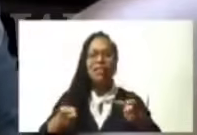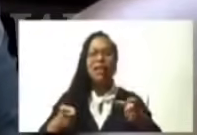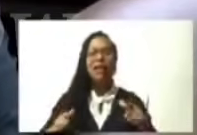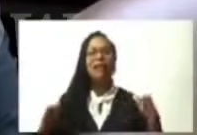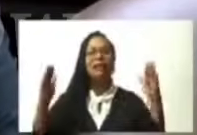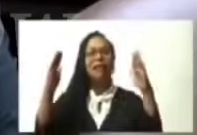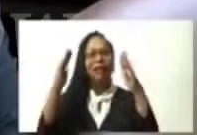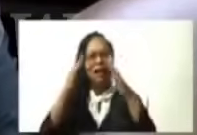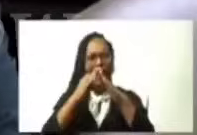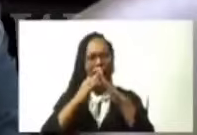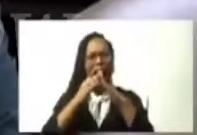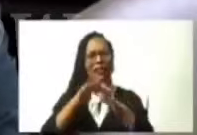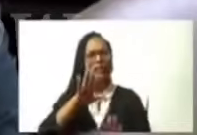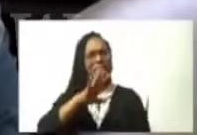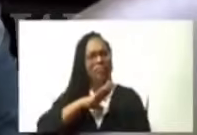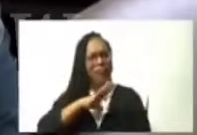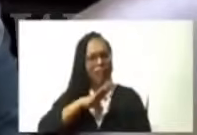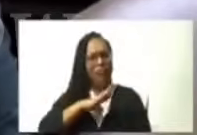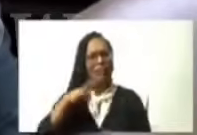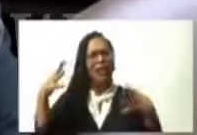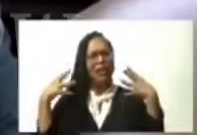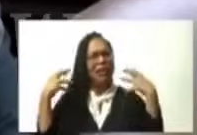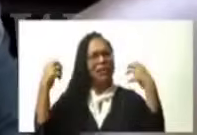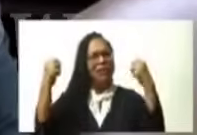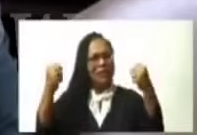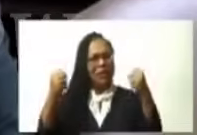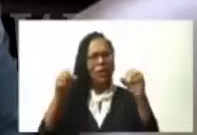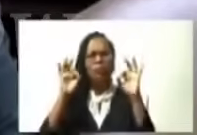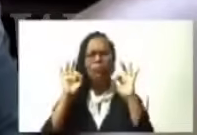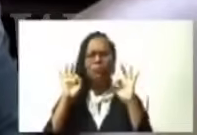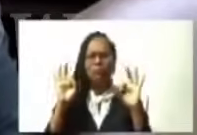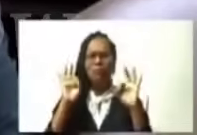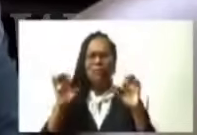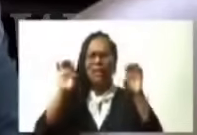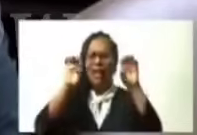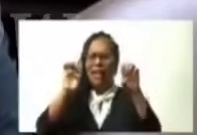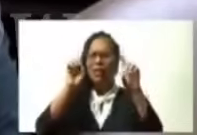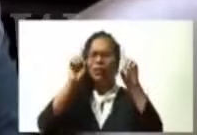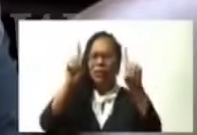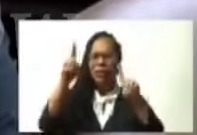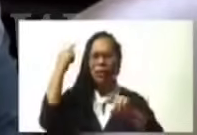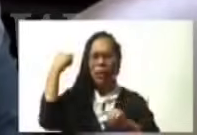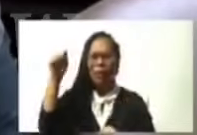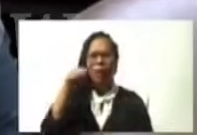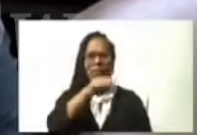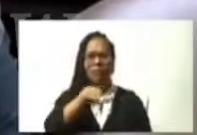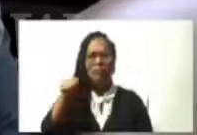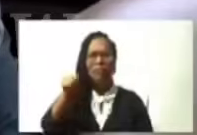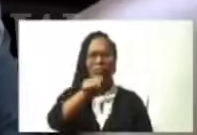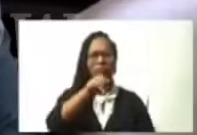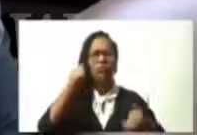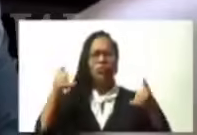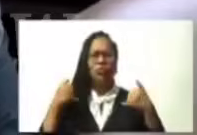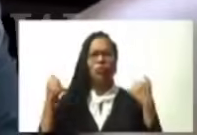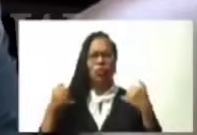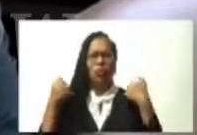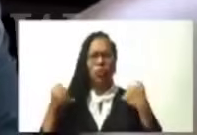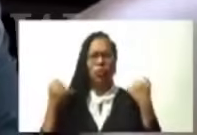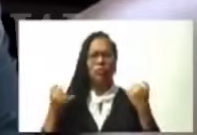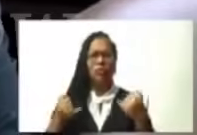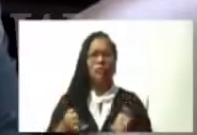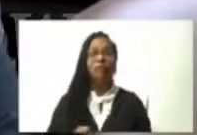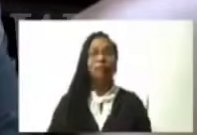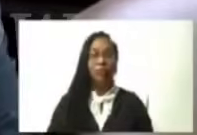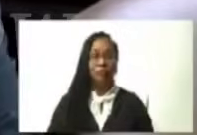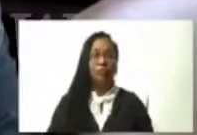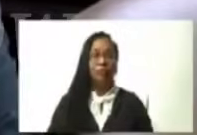salud responsable, educación a los estudiantes. Y estoy clara